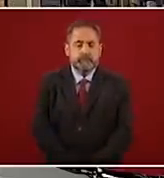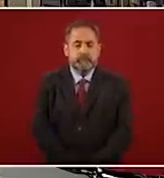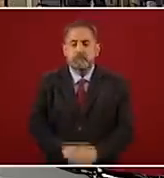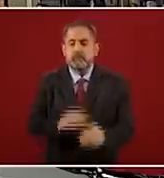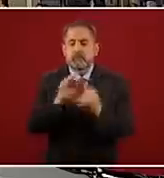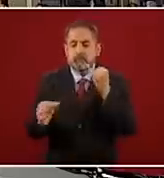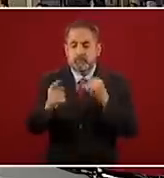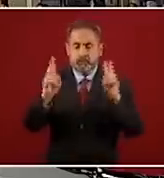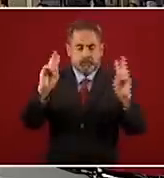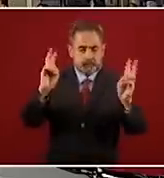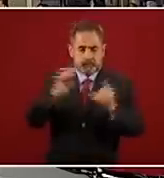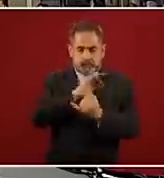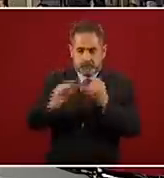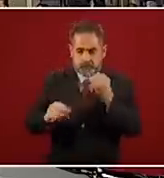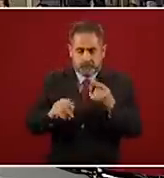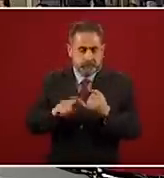Una más, sobre el tema.